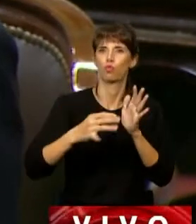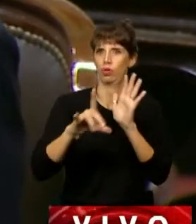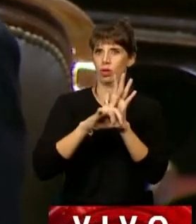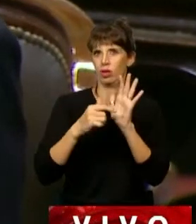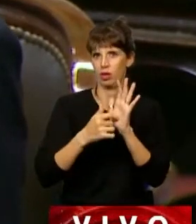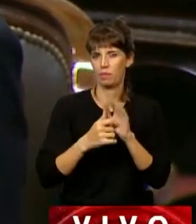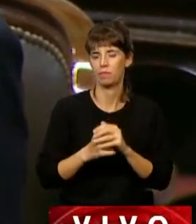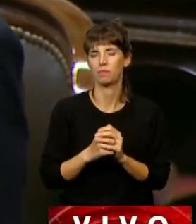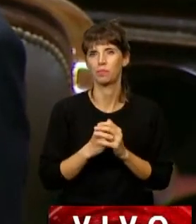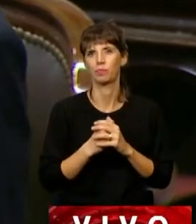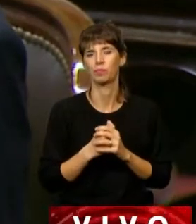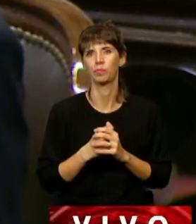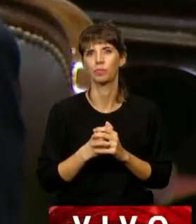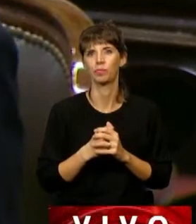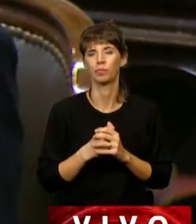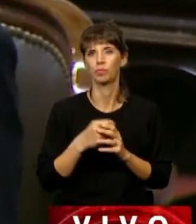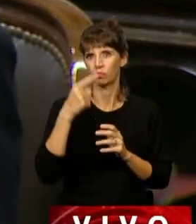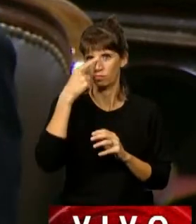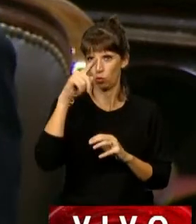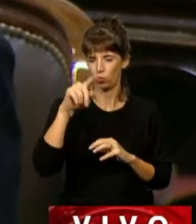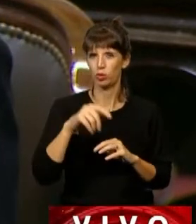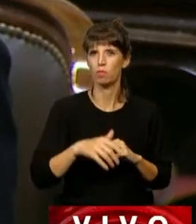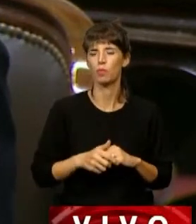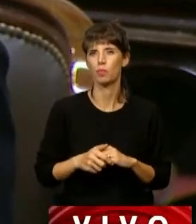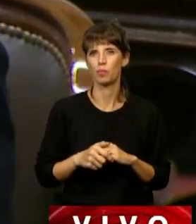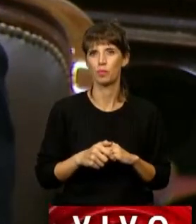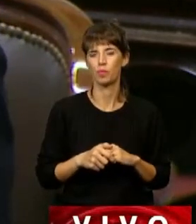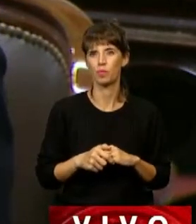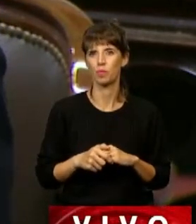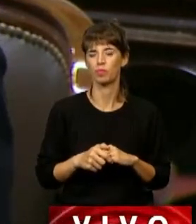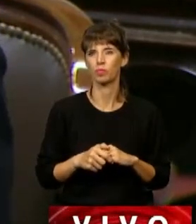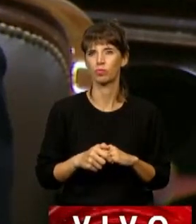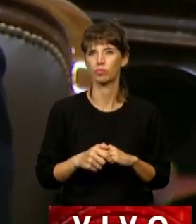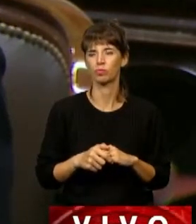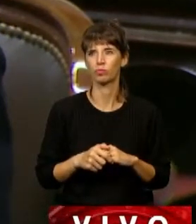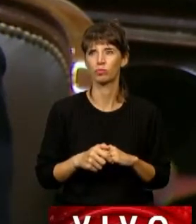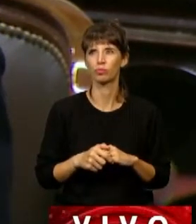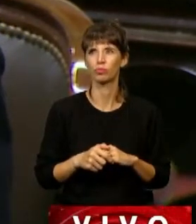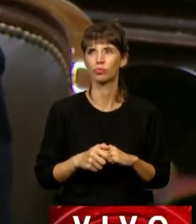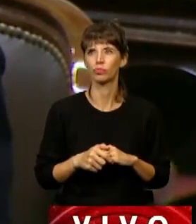ley. Por último, creemos que